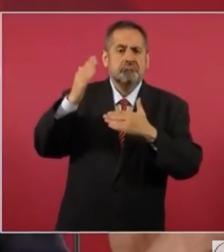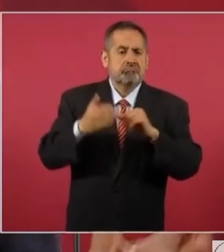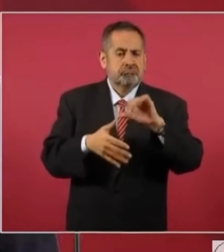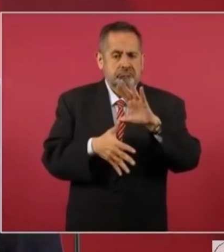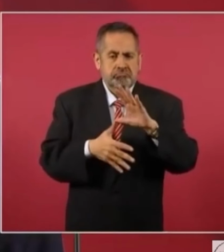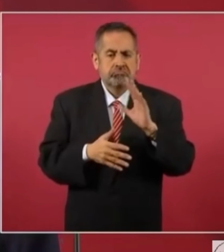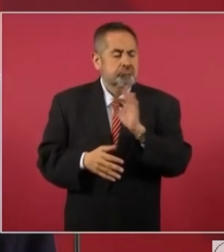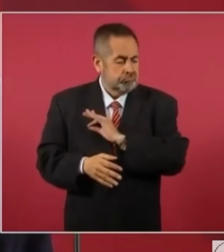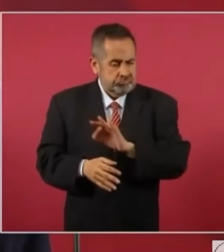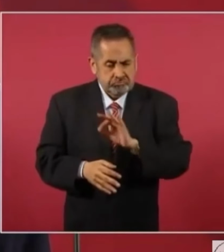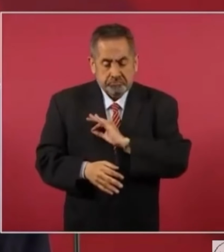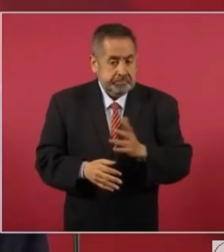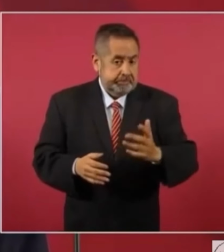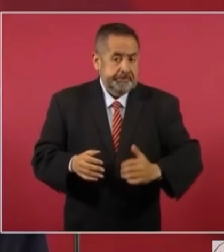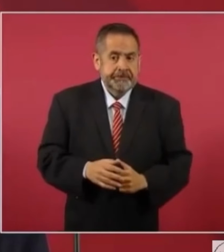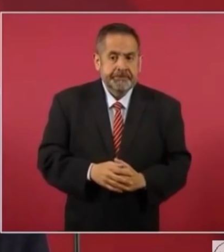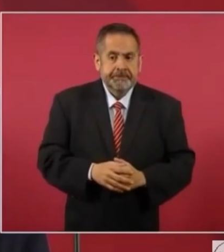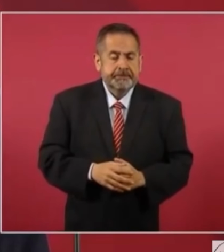no